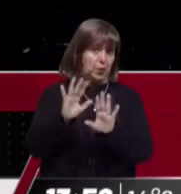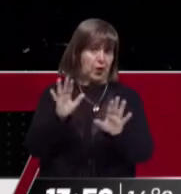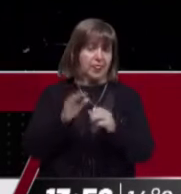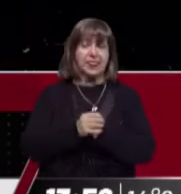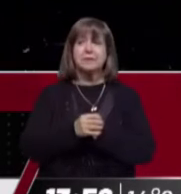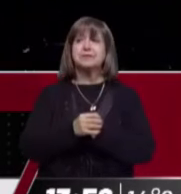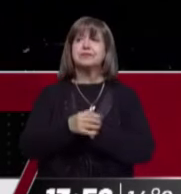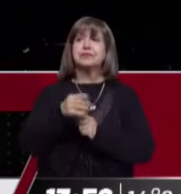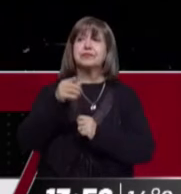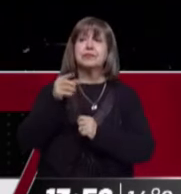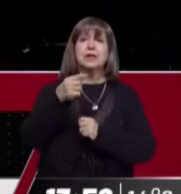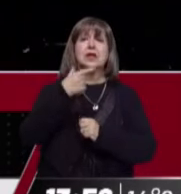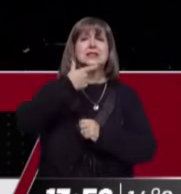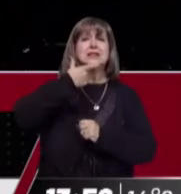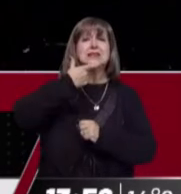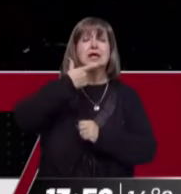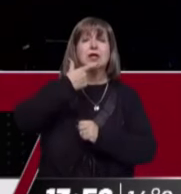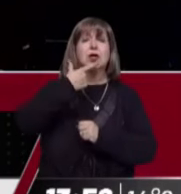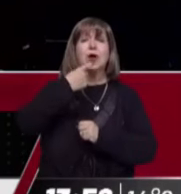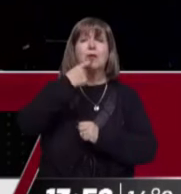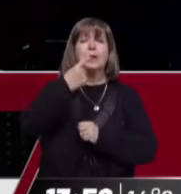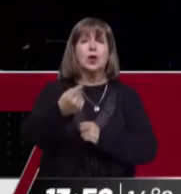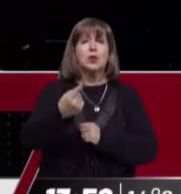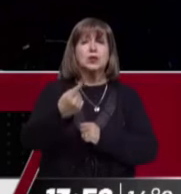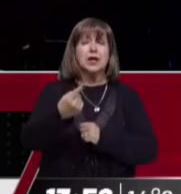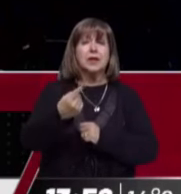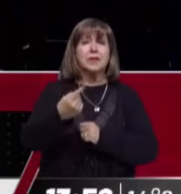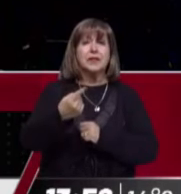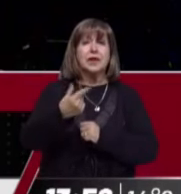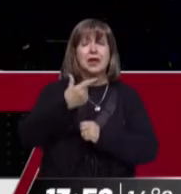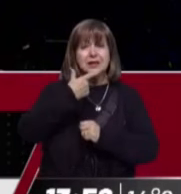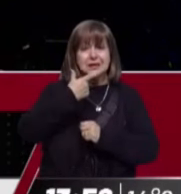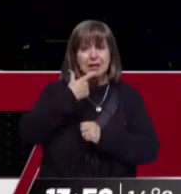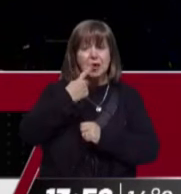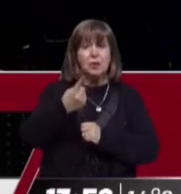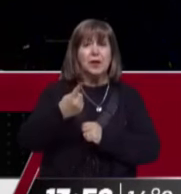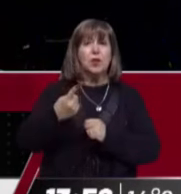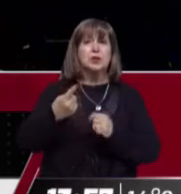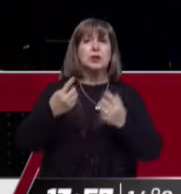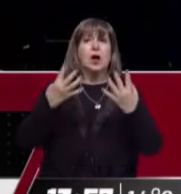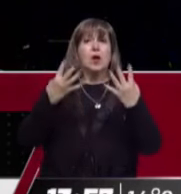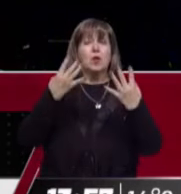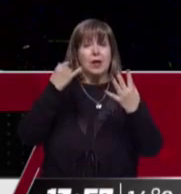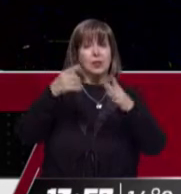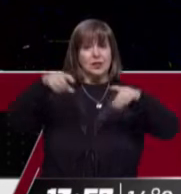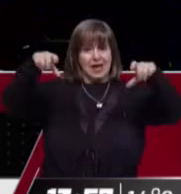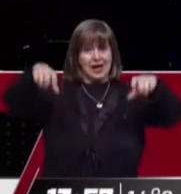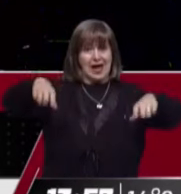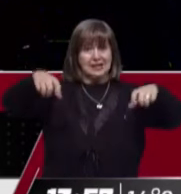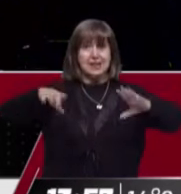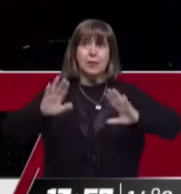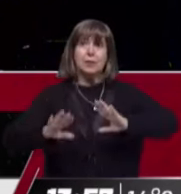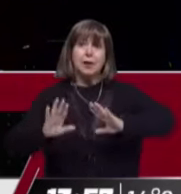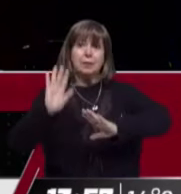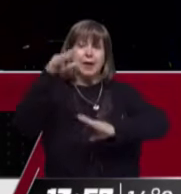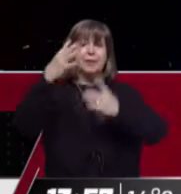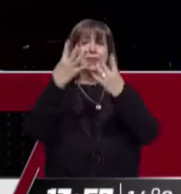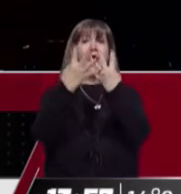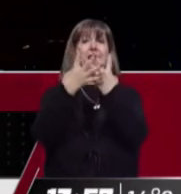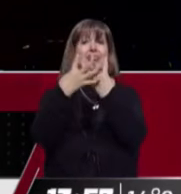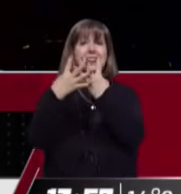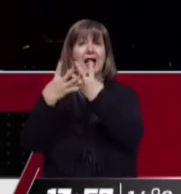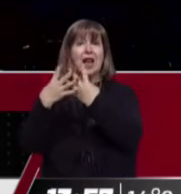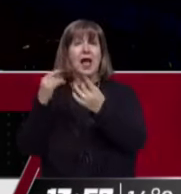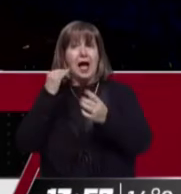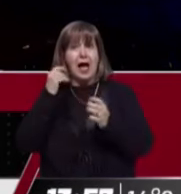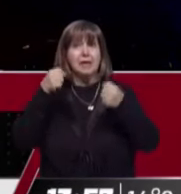pasaba en el partido mismo, con la tela, cuando se iba la pelota sí. fuera de la cancha, en fin. Pero es un tema para que lo investiguemos,